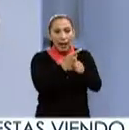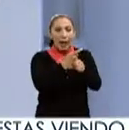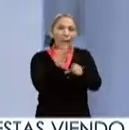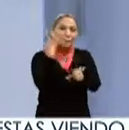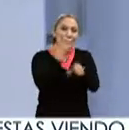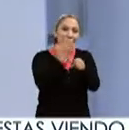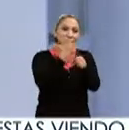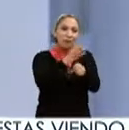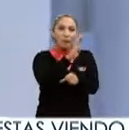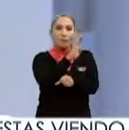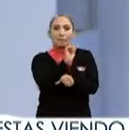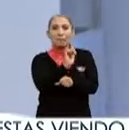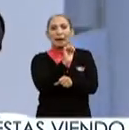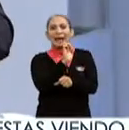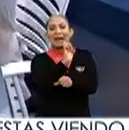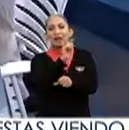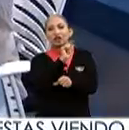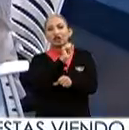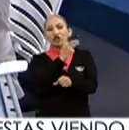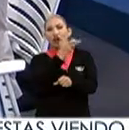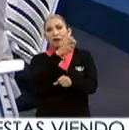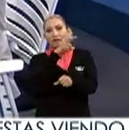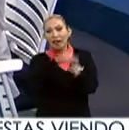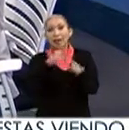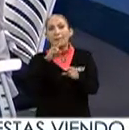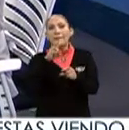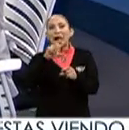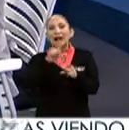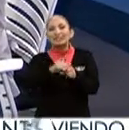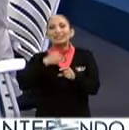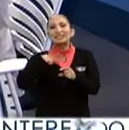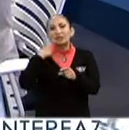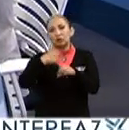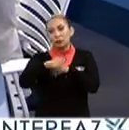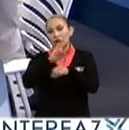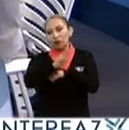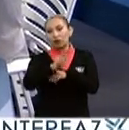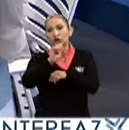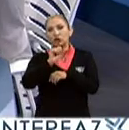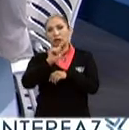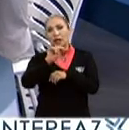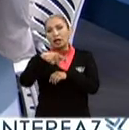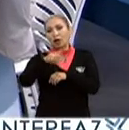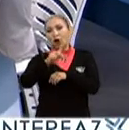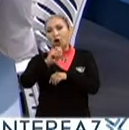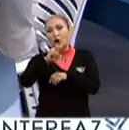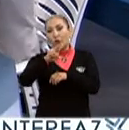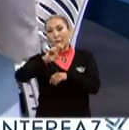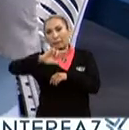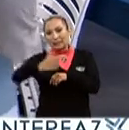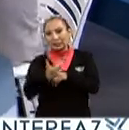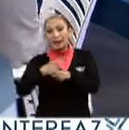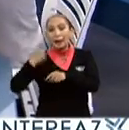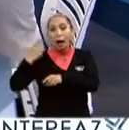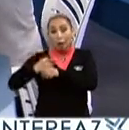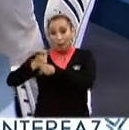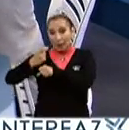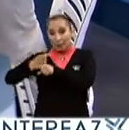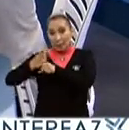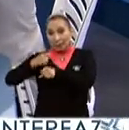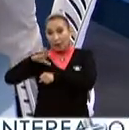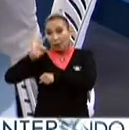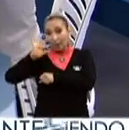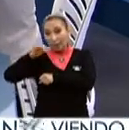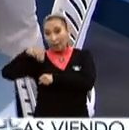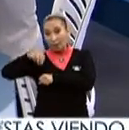la quinta de Beethoven, el vals número 2 de Sostakovich, vamos ahora con el primer movimiento de la Sinfonía 40